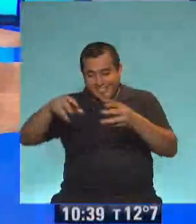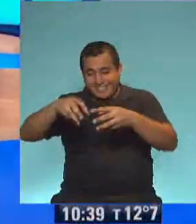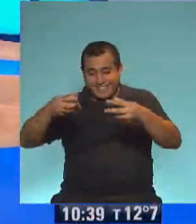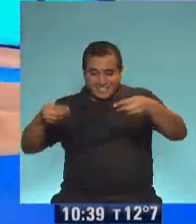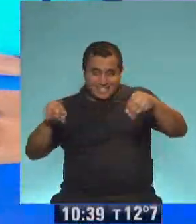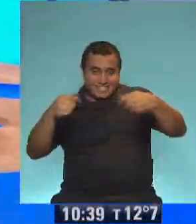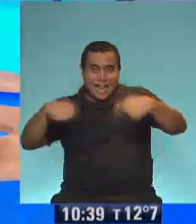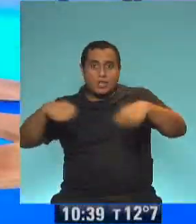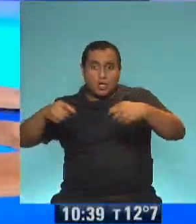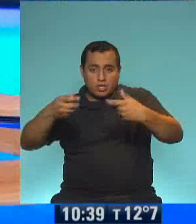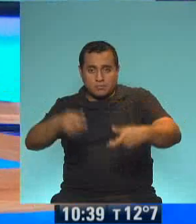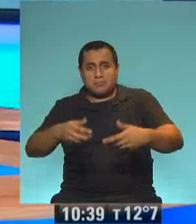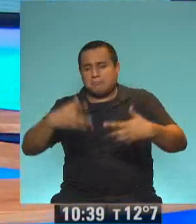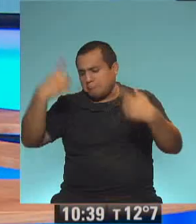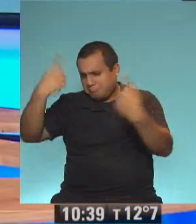huevos.